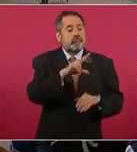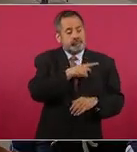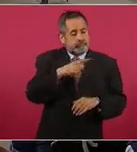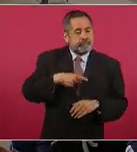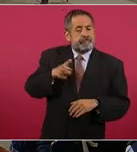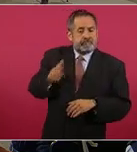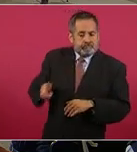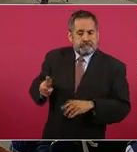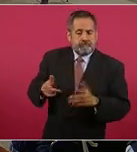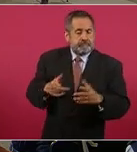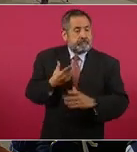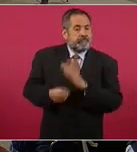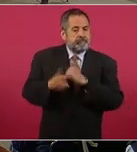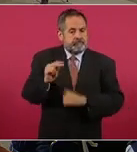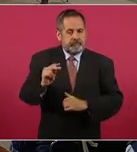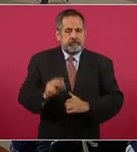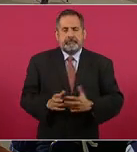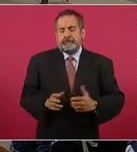fiscal.